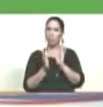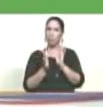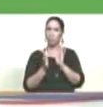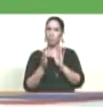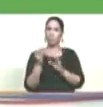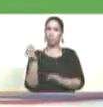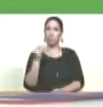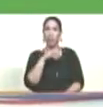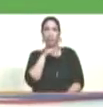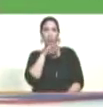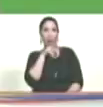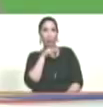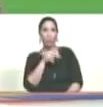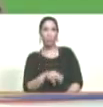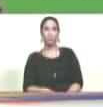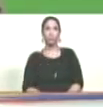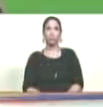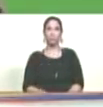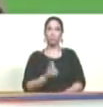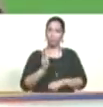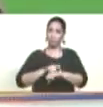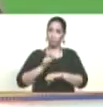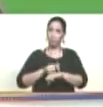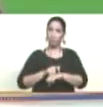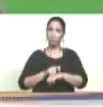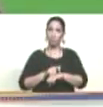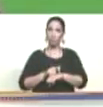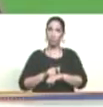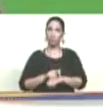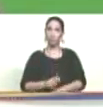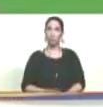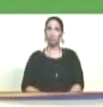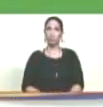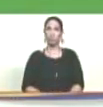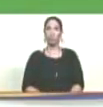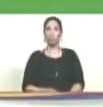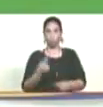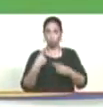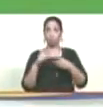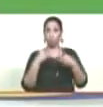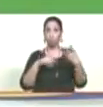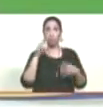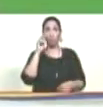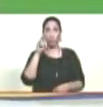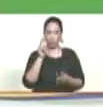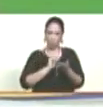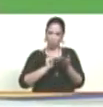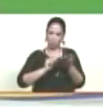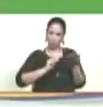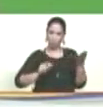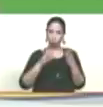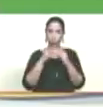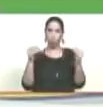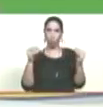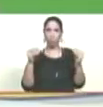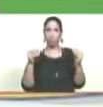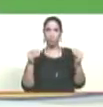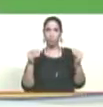aquí en tiempo y en, ¿cómo se llama?, en cosas que dijimos, yo tomé nota de todas ellas, y de ahí